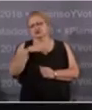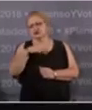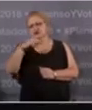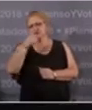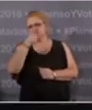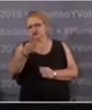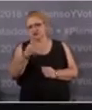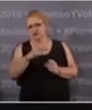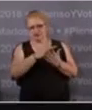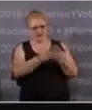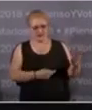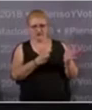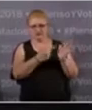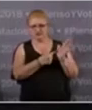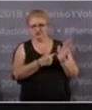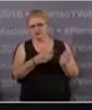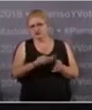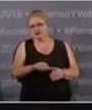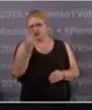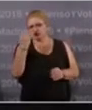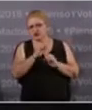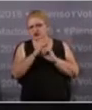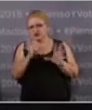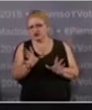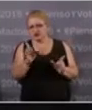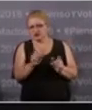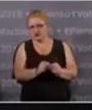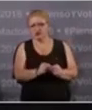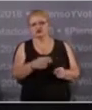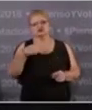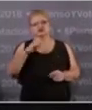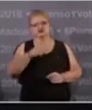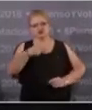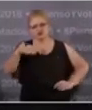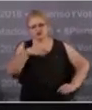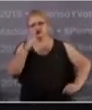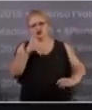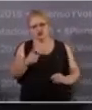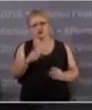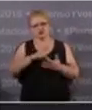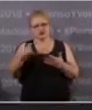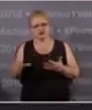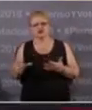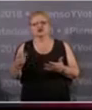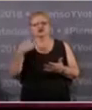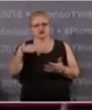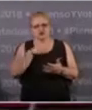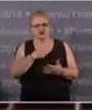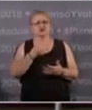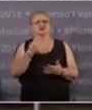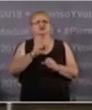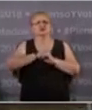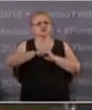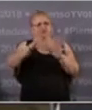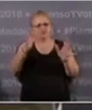es muy concreto. Somos un partido plural, somos un partido incluyente, pero sobre todo somos un